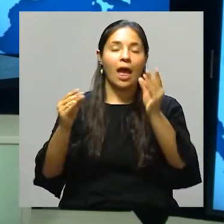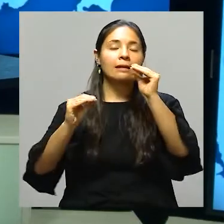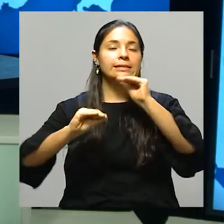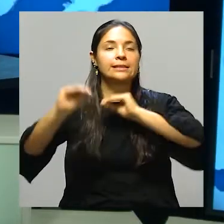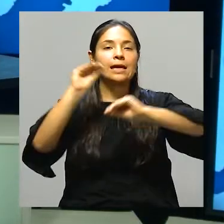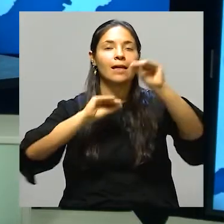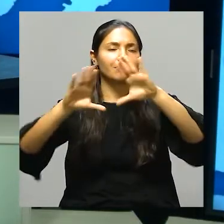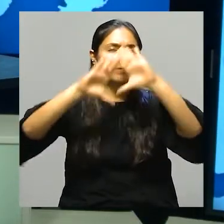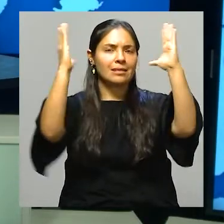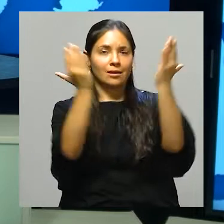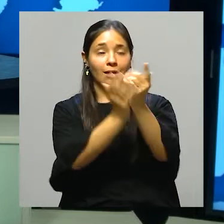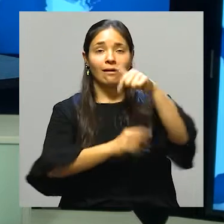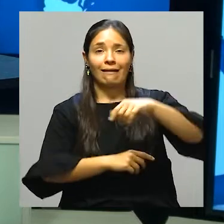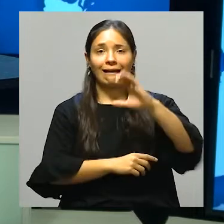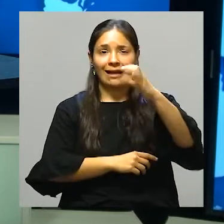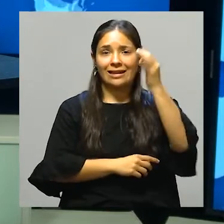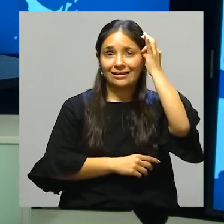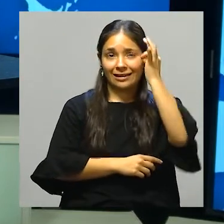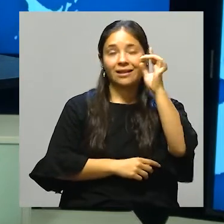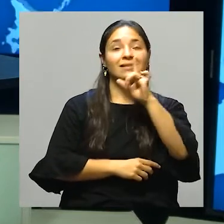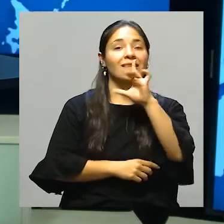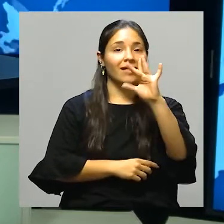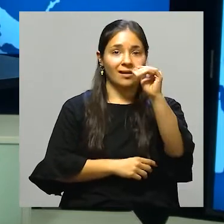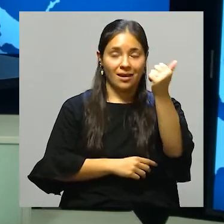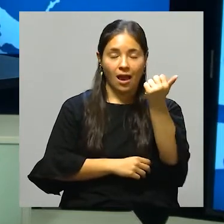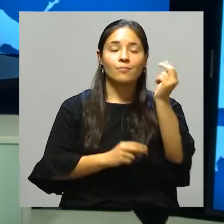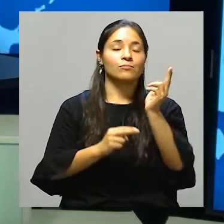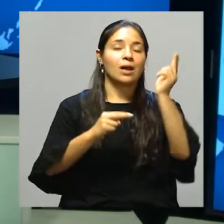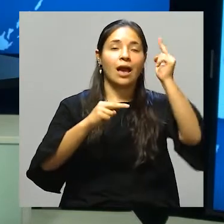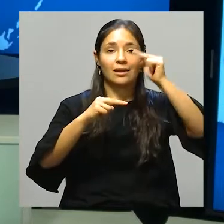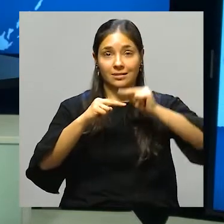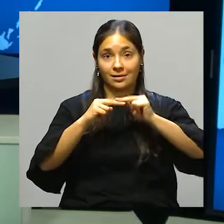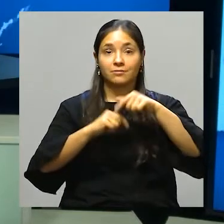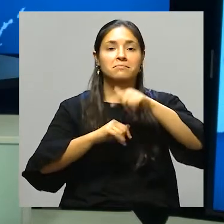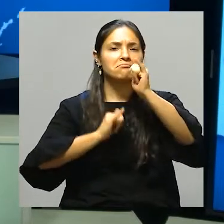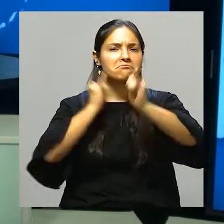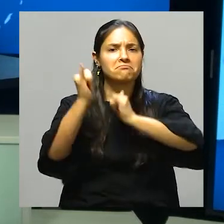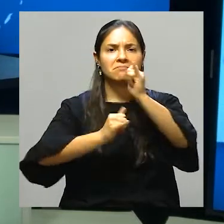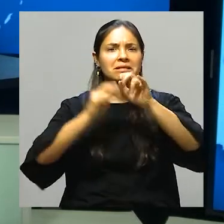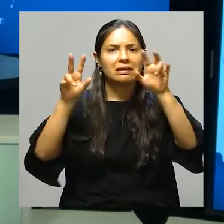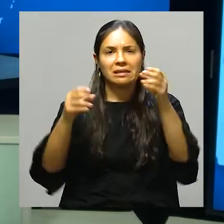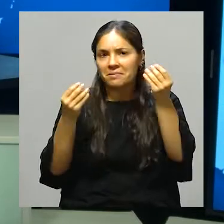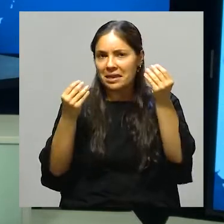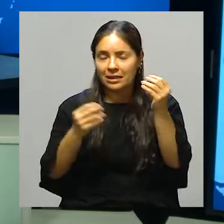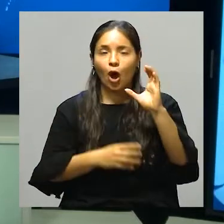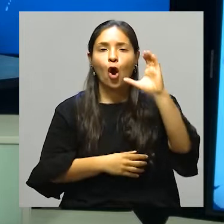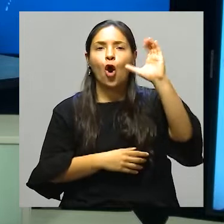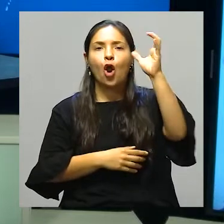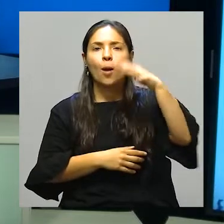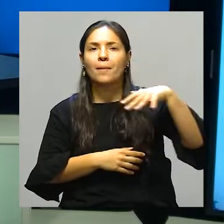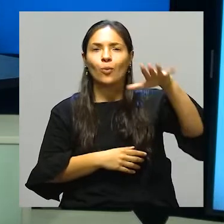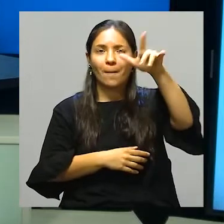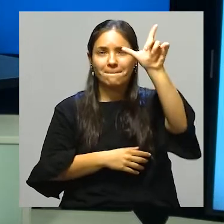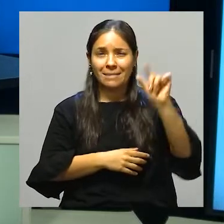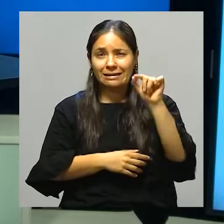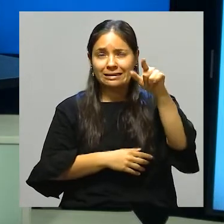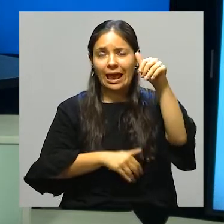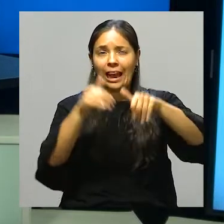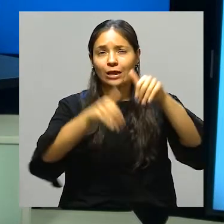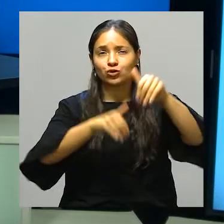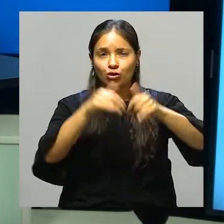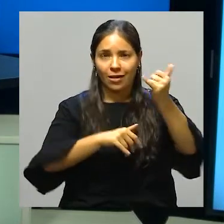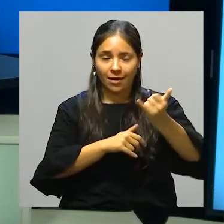también por el evidente deterioro que hay del control estatal y de las fuerzas militares de las zonas fronterizas